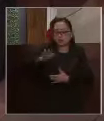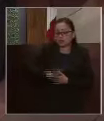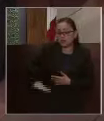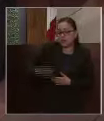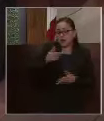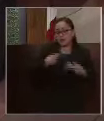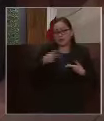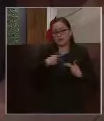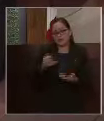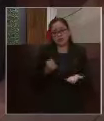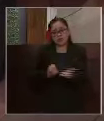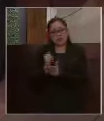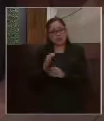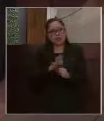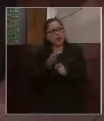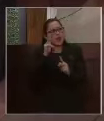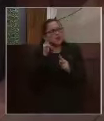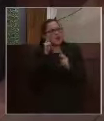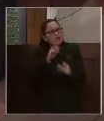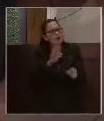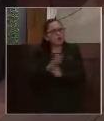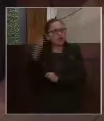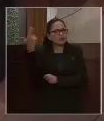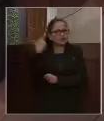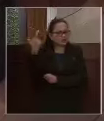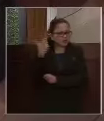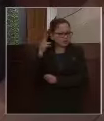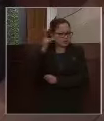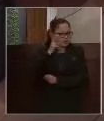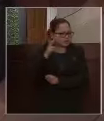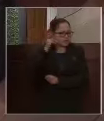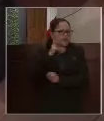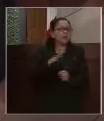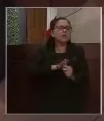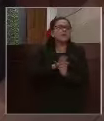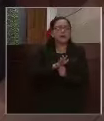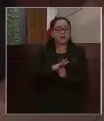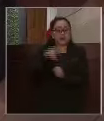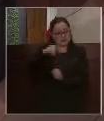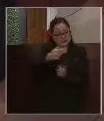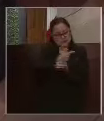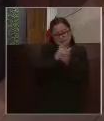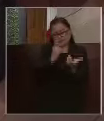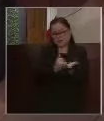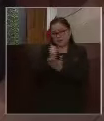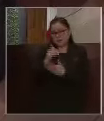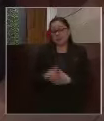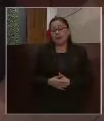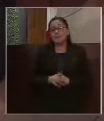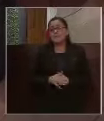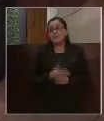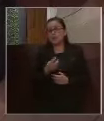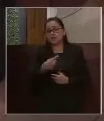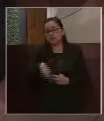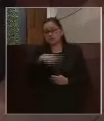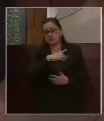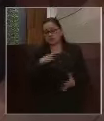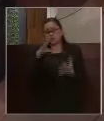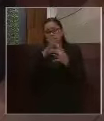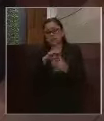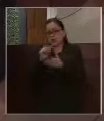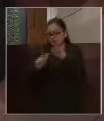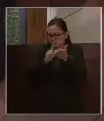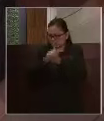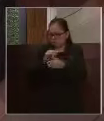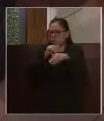que definir qué ver y qué oír. Cabe señalar que la jurisprudencia del tribunal estableció claramente la presunción de licitud que